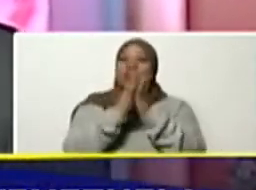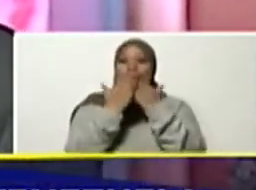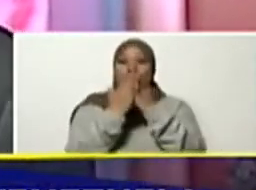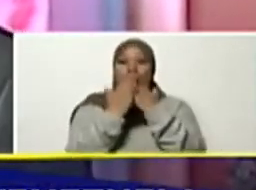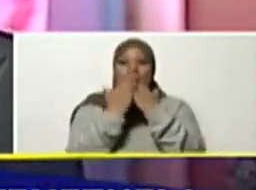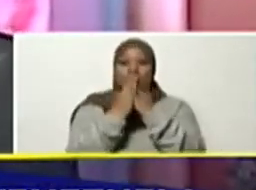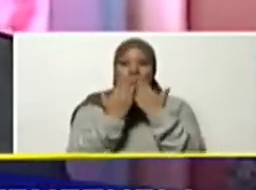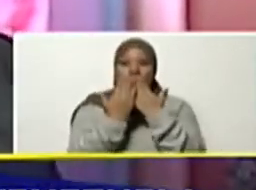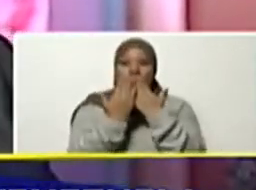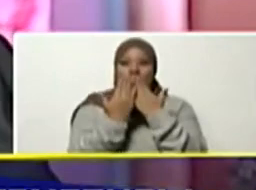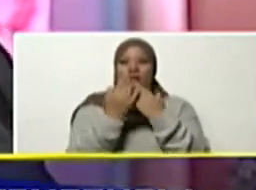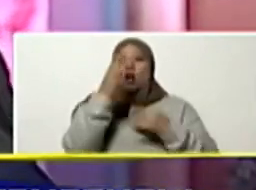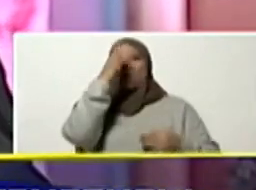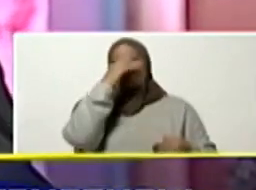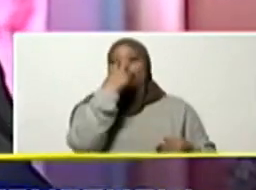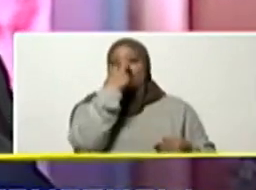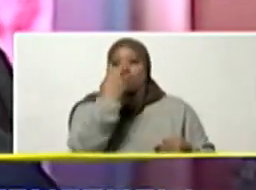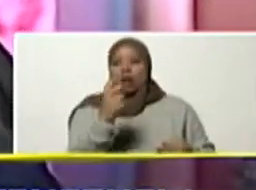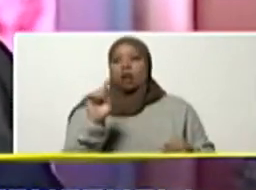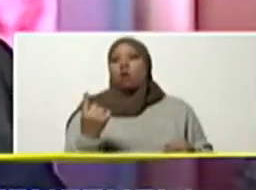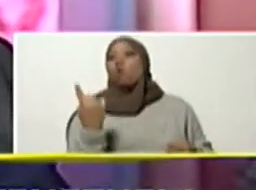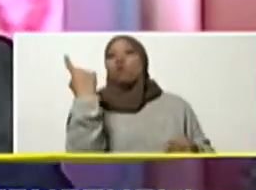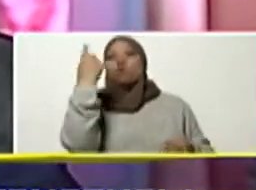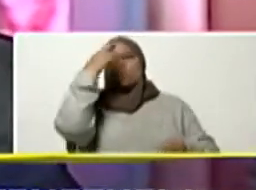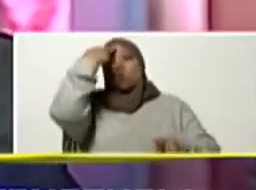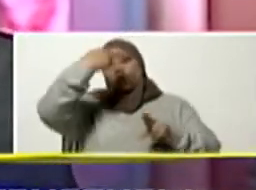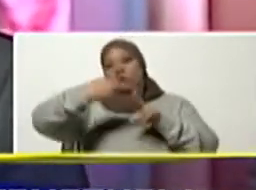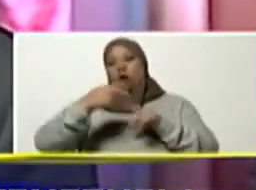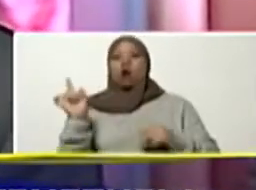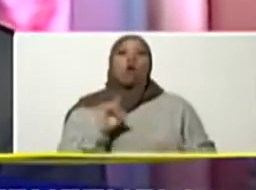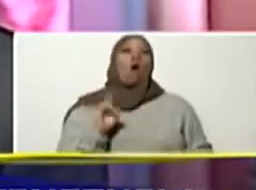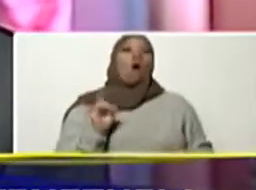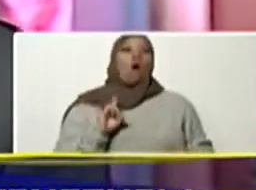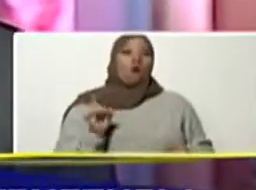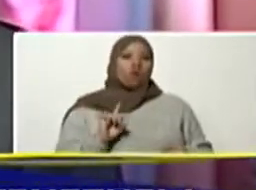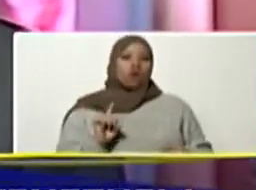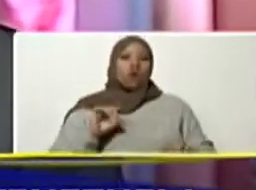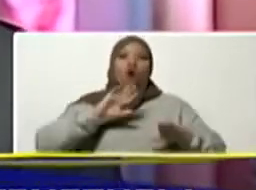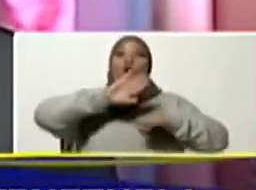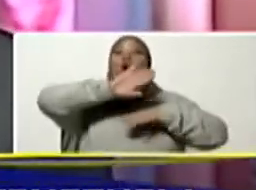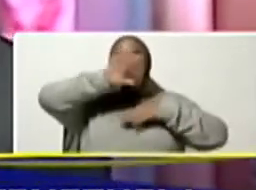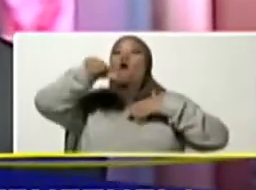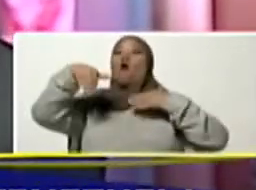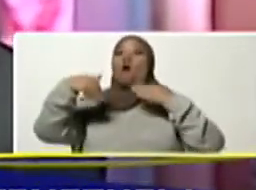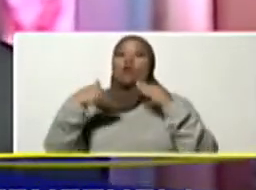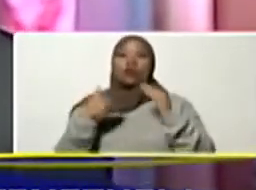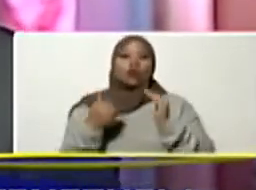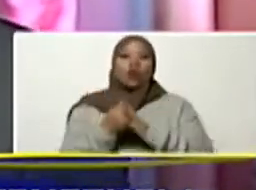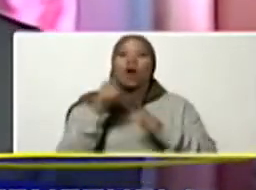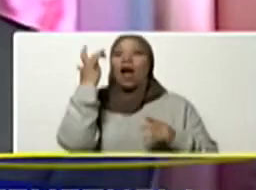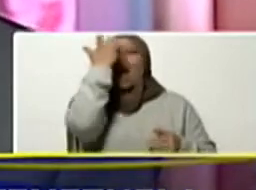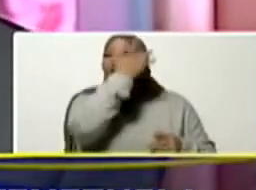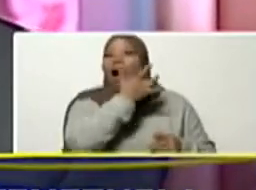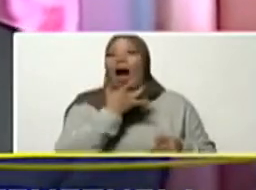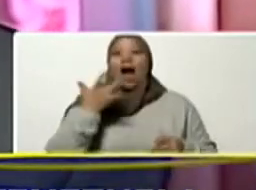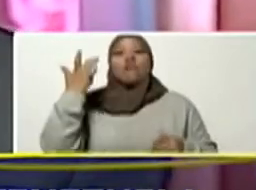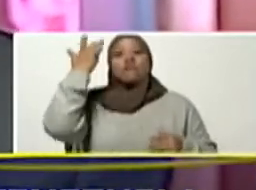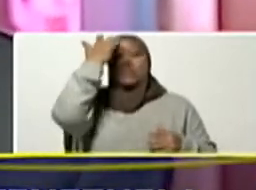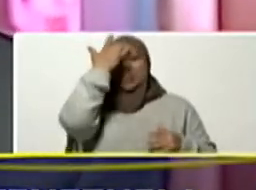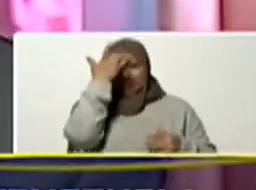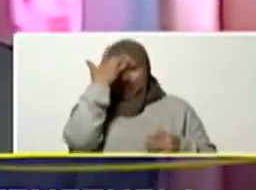un país invitado de honor, como es habitual. Tenemos todo un continente, nuestra madre